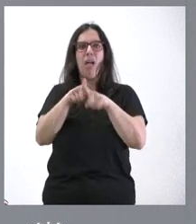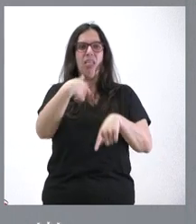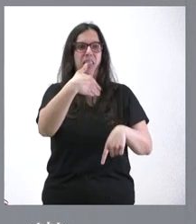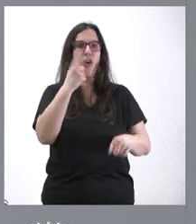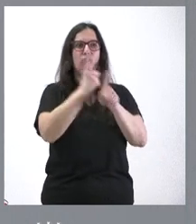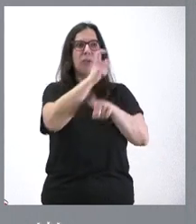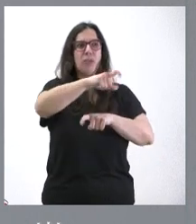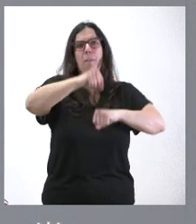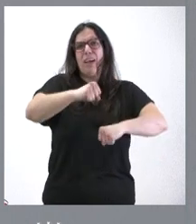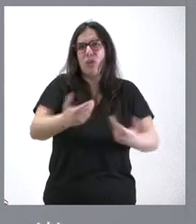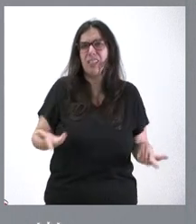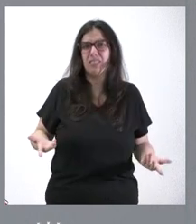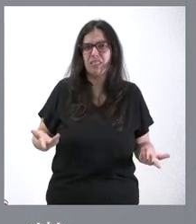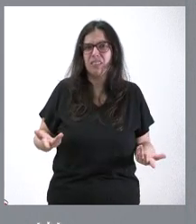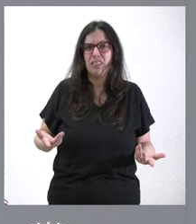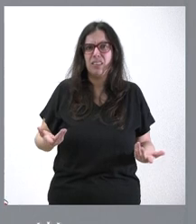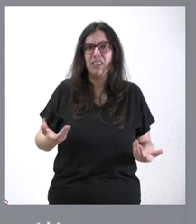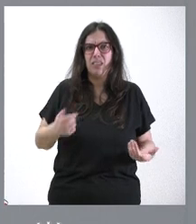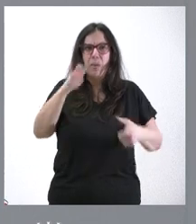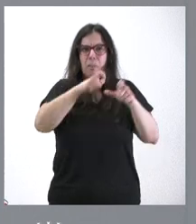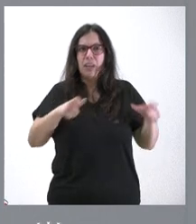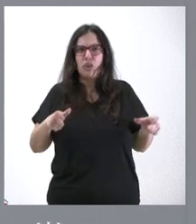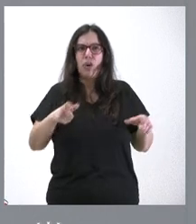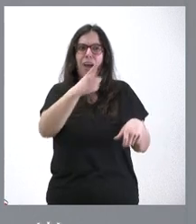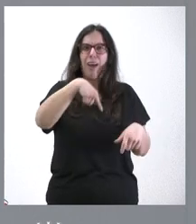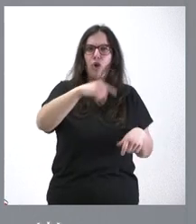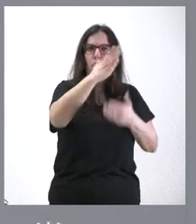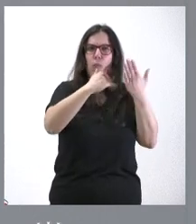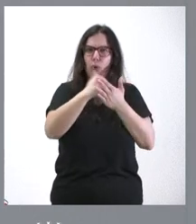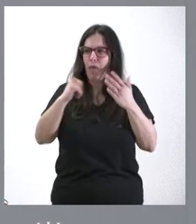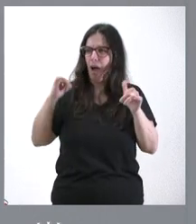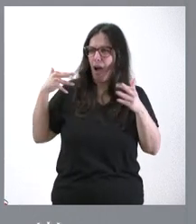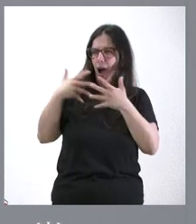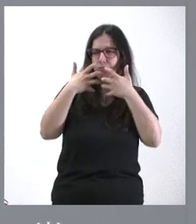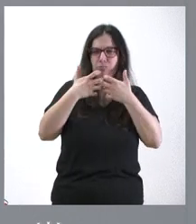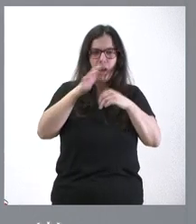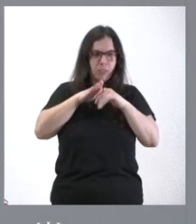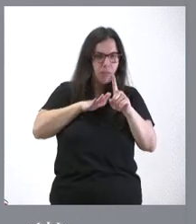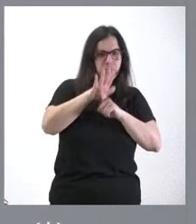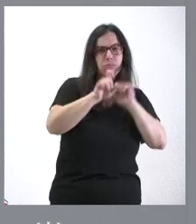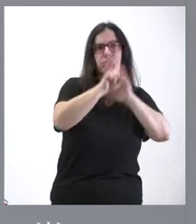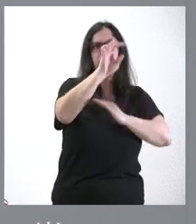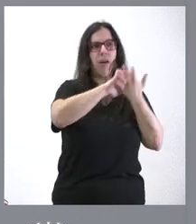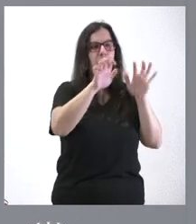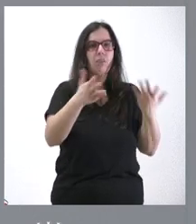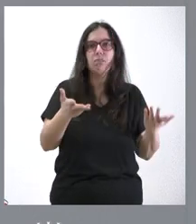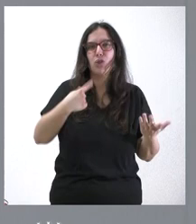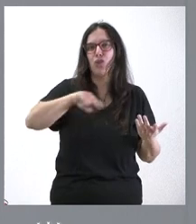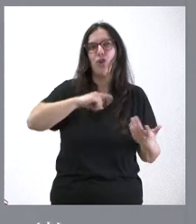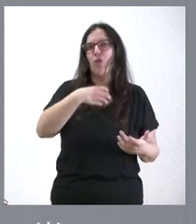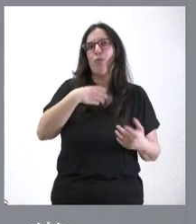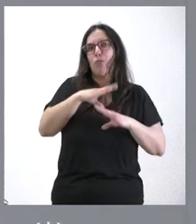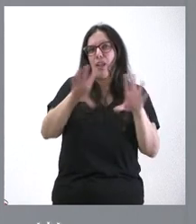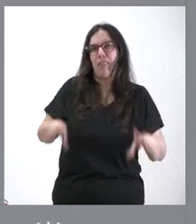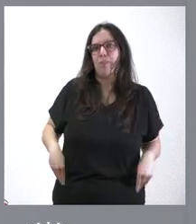mayores hacia las personas que nuestra comunidad tanto han contribuido a ser lo que hoy somos y que nosotros no podemos aceptar que esto